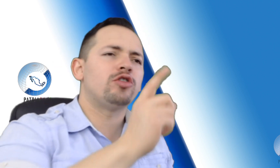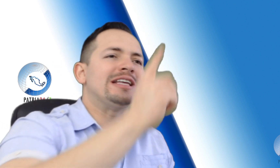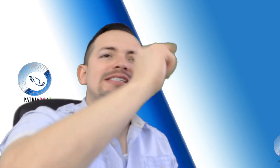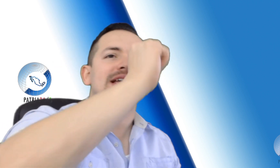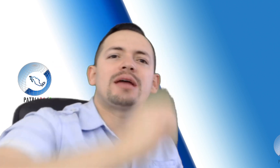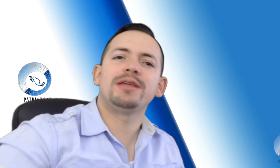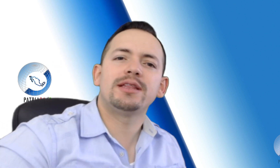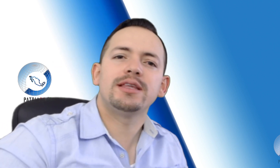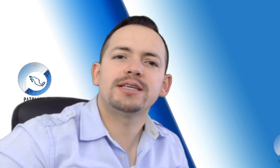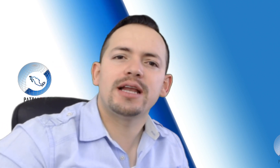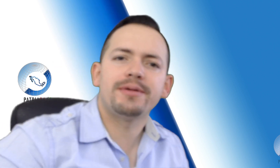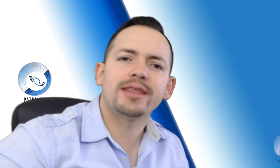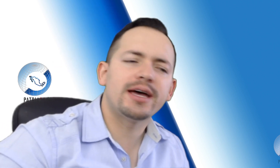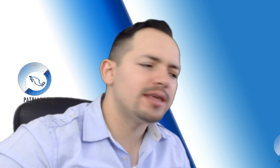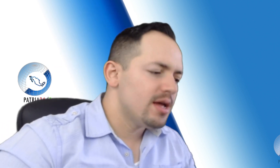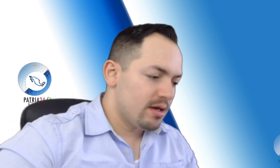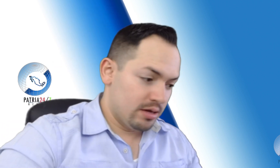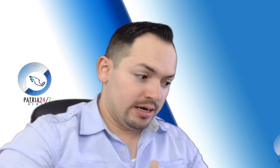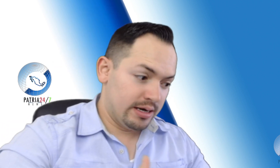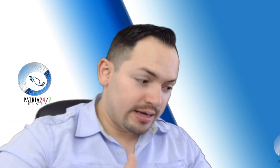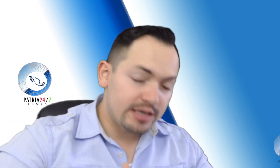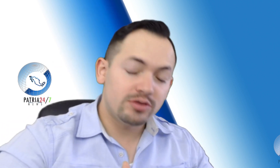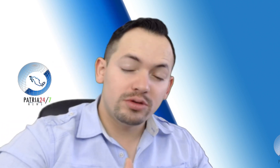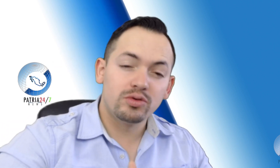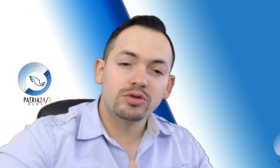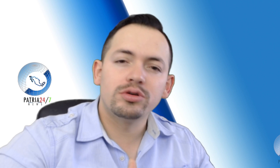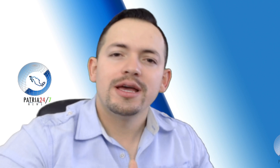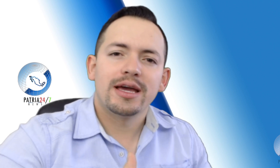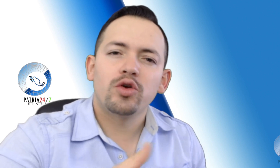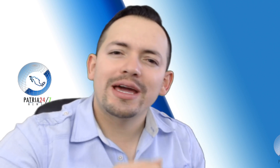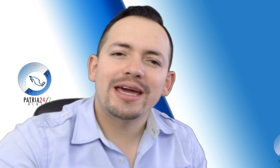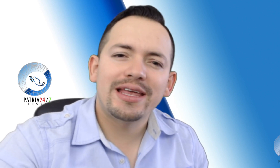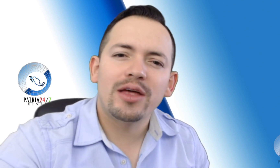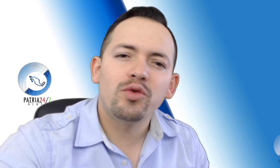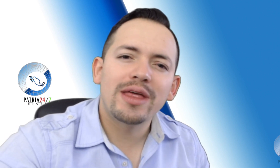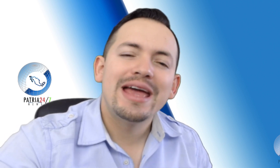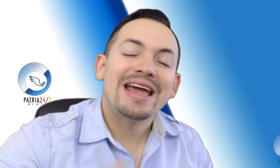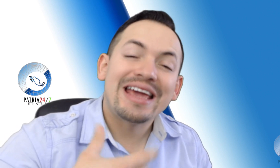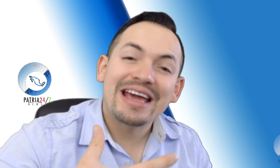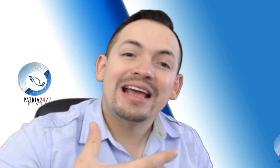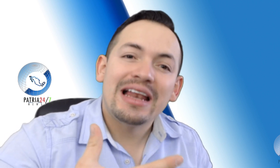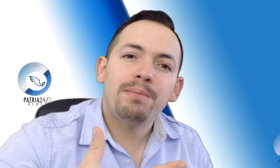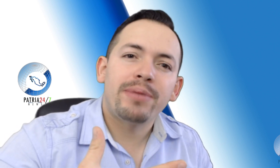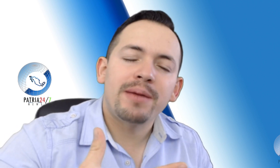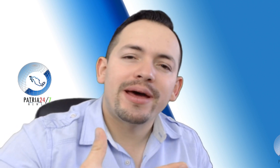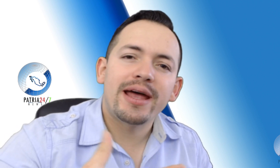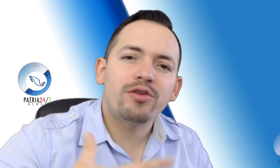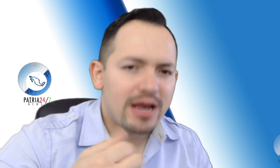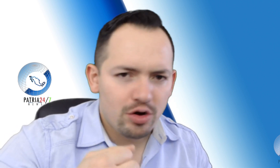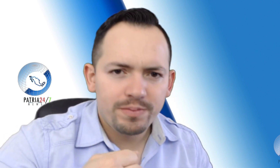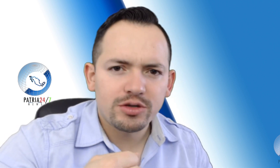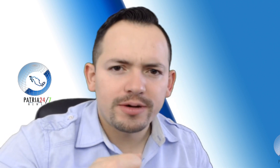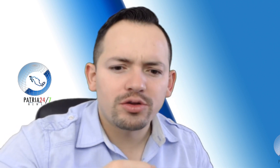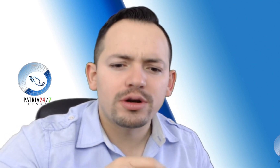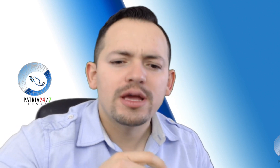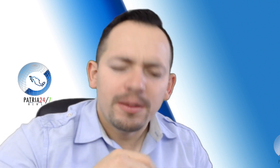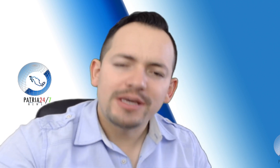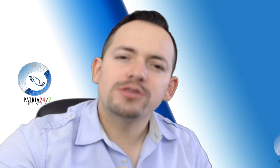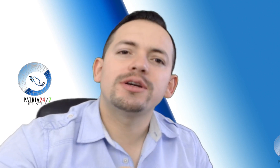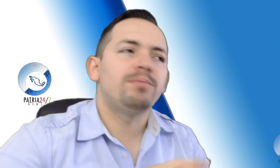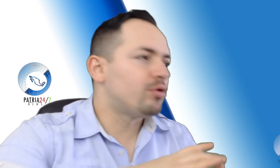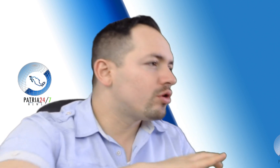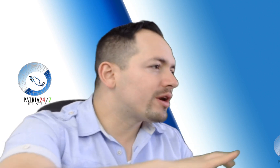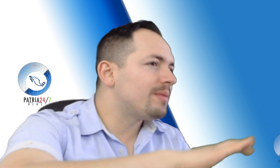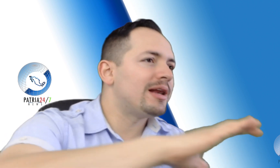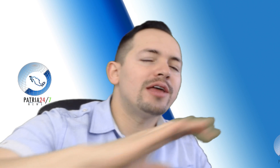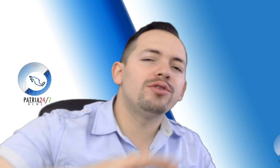políticos y no necesariamente dicen la verdad. En caso incluso, creo que queda la duda, ¿qué le prepararon a López Obrador?